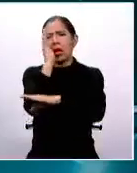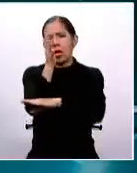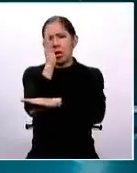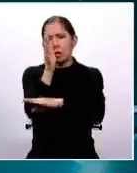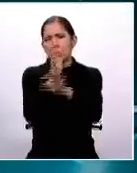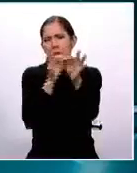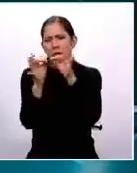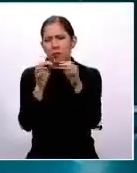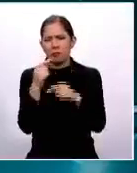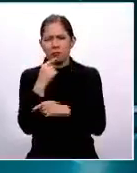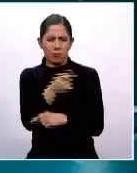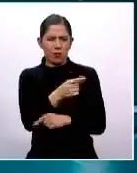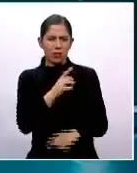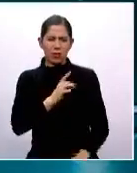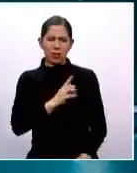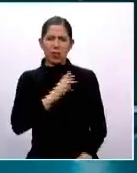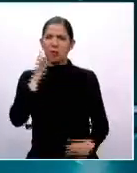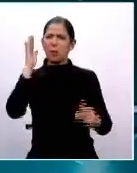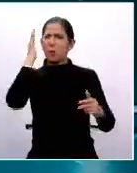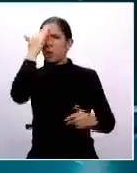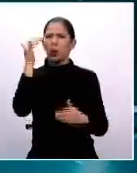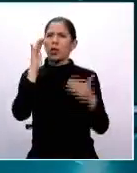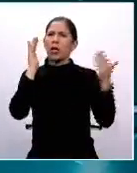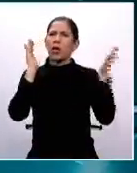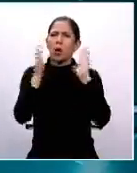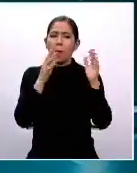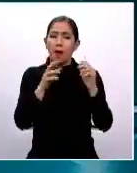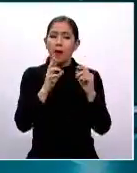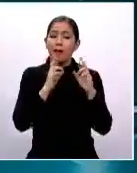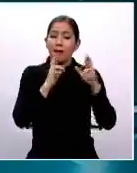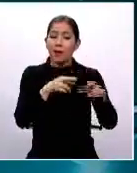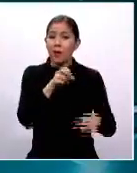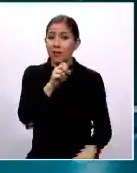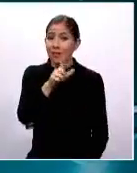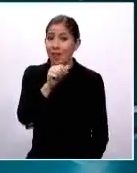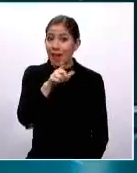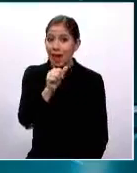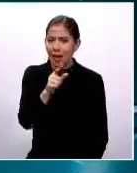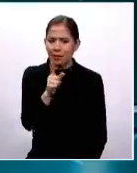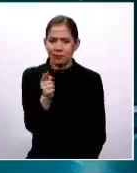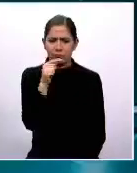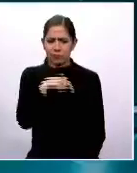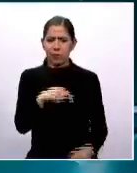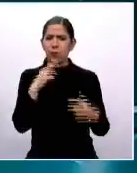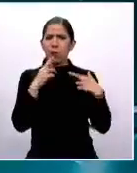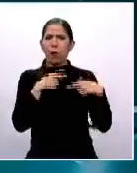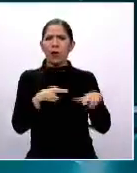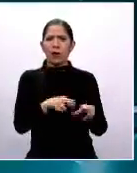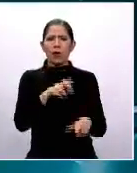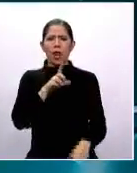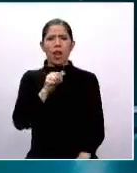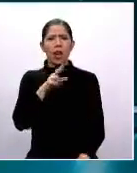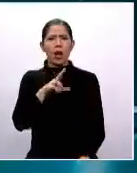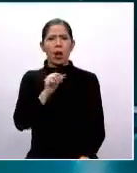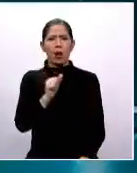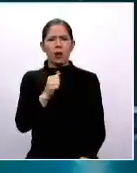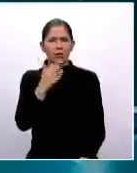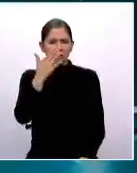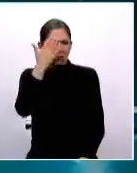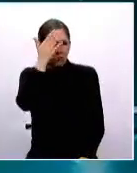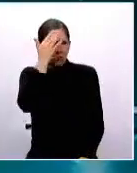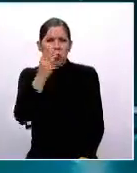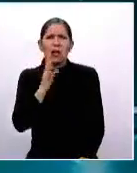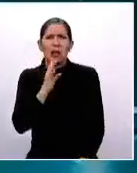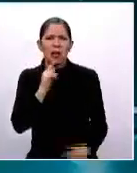Arauca con el Silala, siendo que este diferendo demanda ante la Corte Internacional de la Justicia de La Haya solamente el